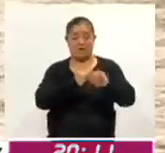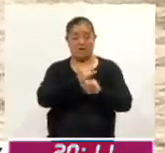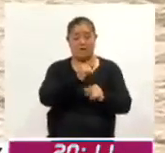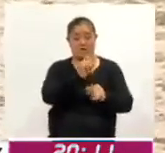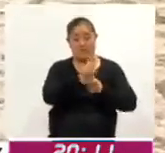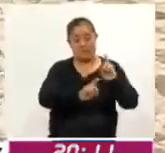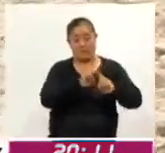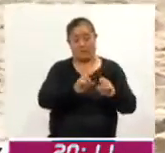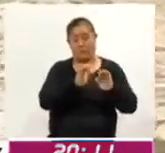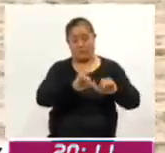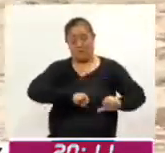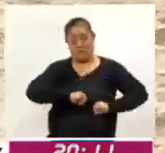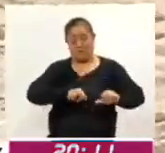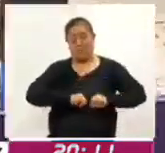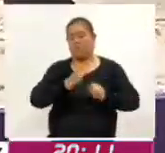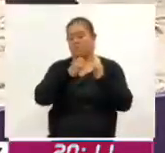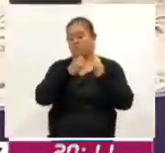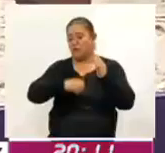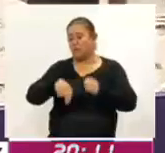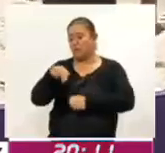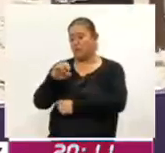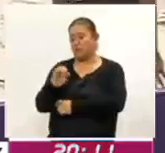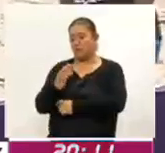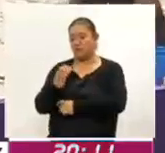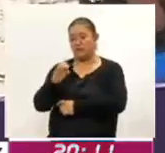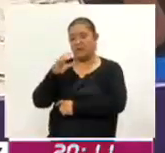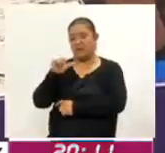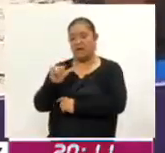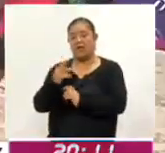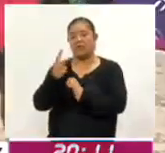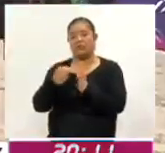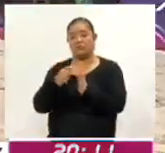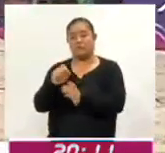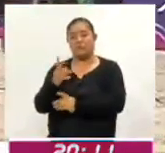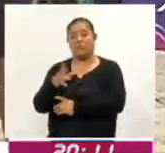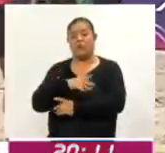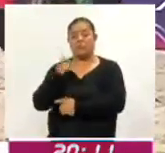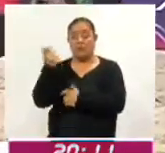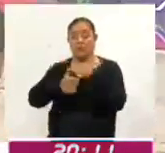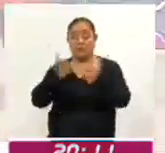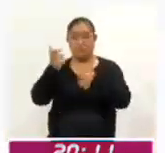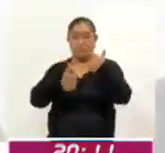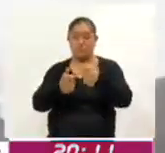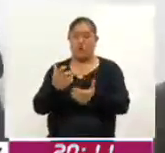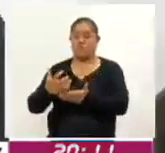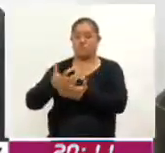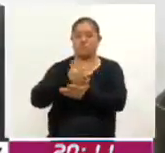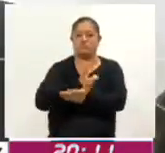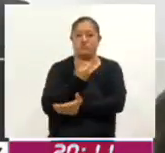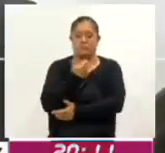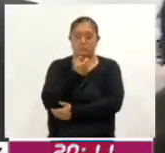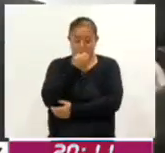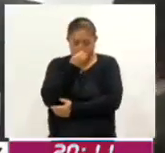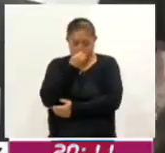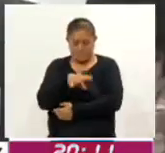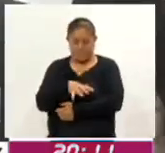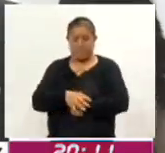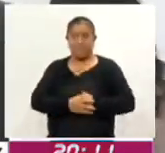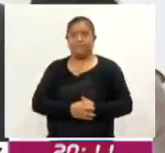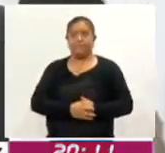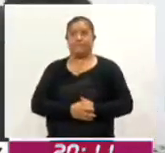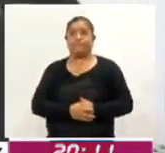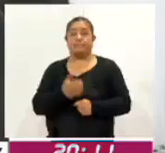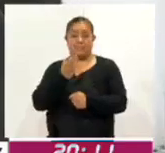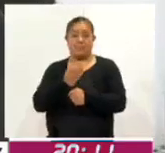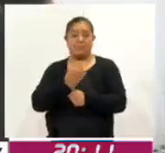Voleibol de Playa Norseca 2024, ya que generan una importante derrama económica. En este campeonato,